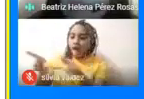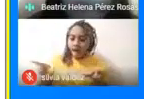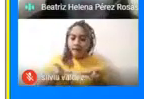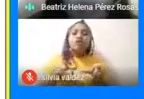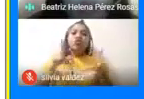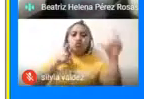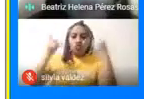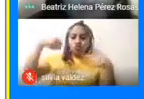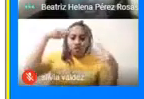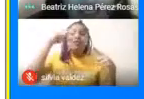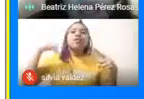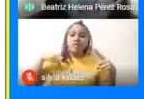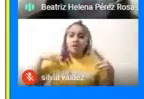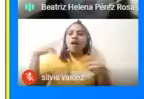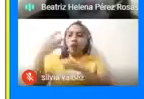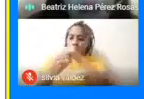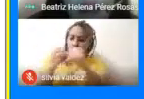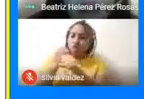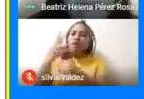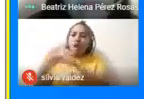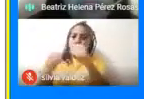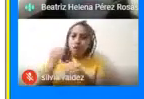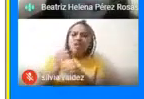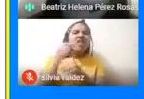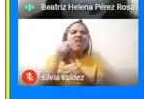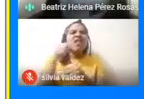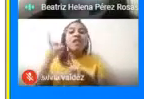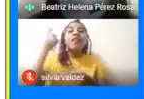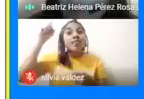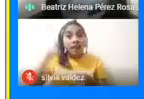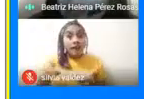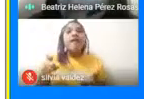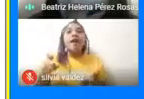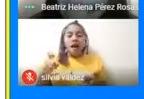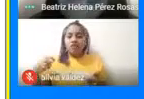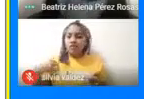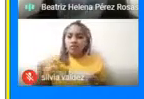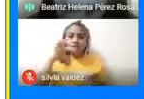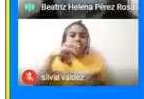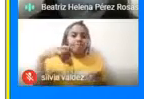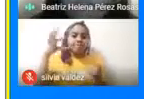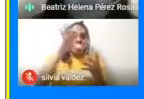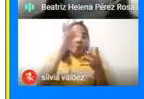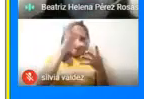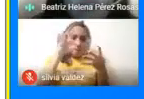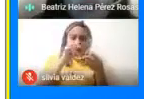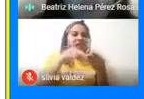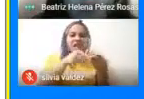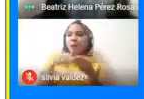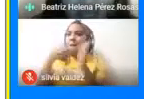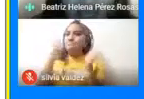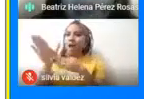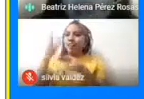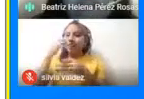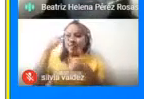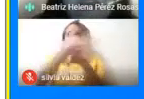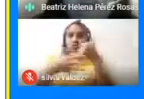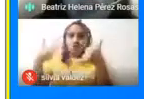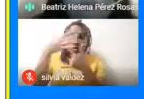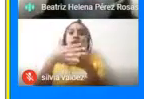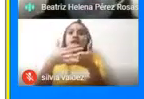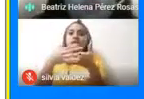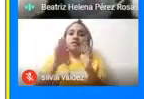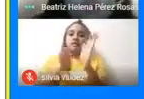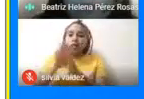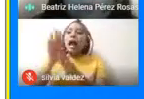plan sectorial de turismo, del cual debe llevarse sus componentes al Plan Nacional de Desarrollo, y de ahí se